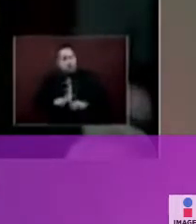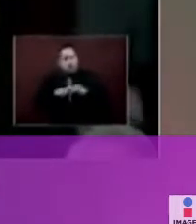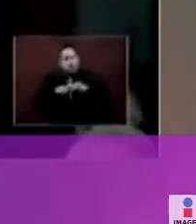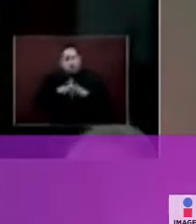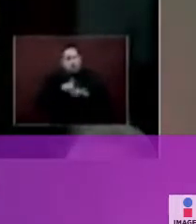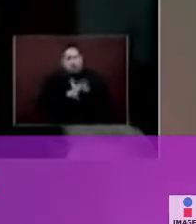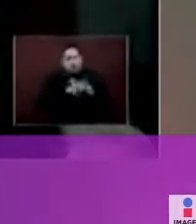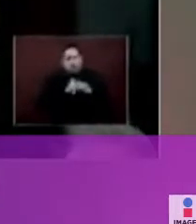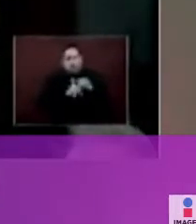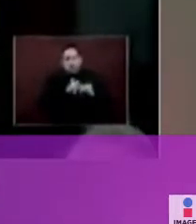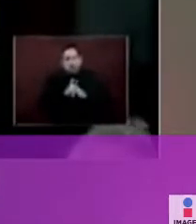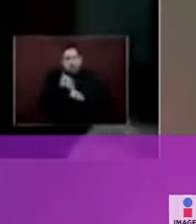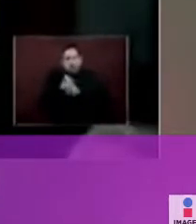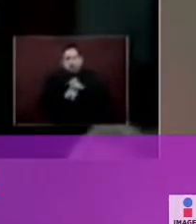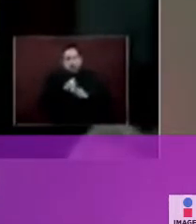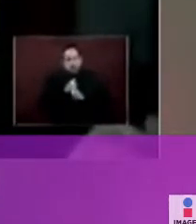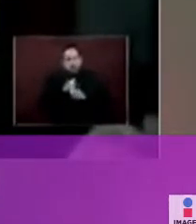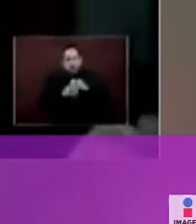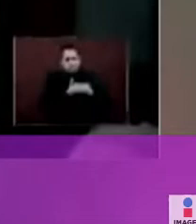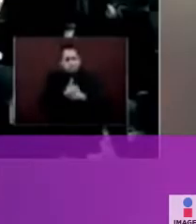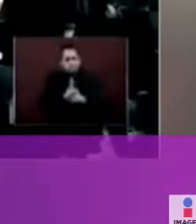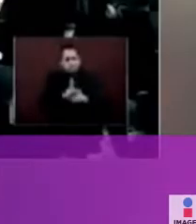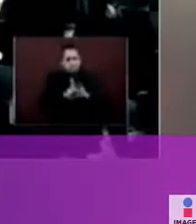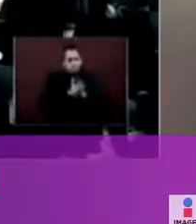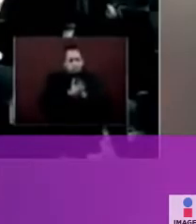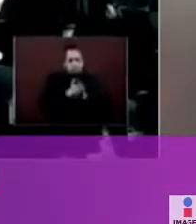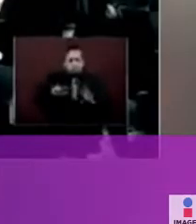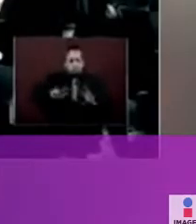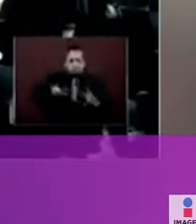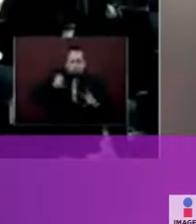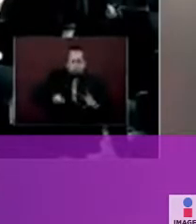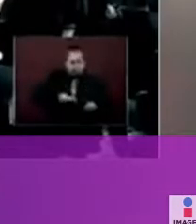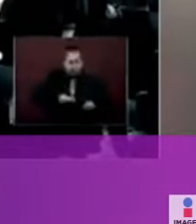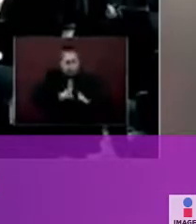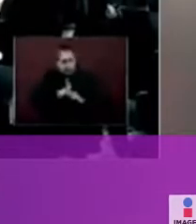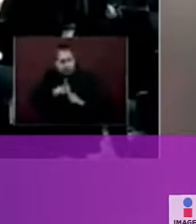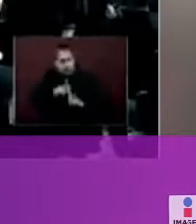pedido protección a López Obrador, pues temía por su vida.